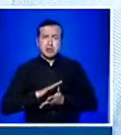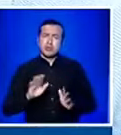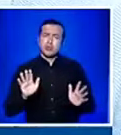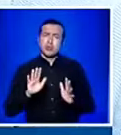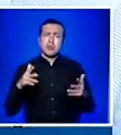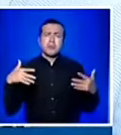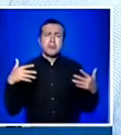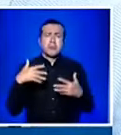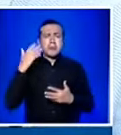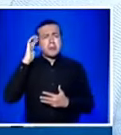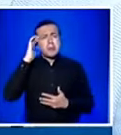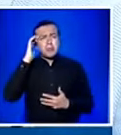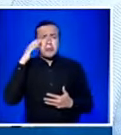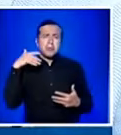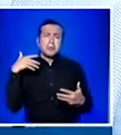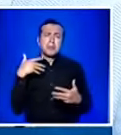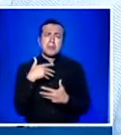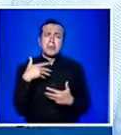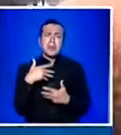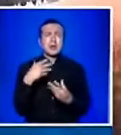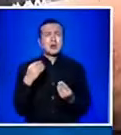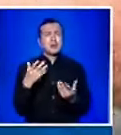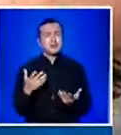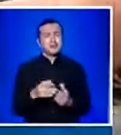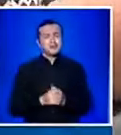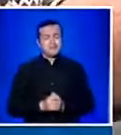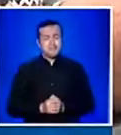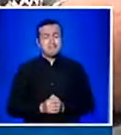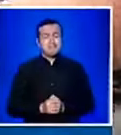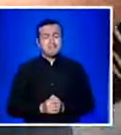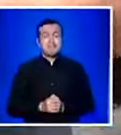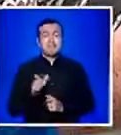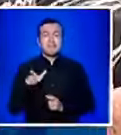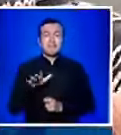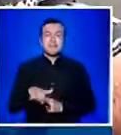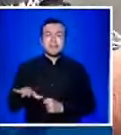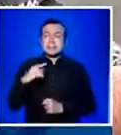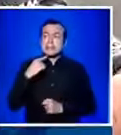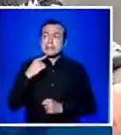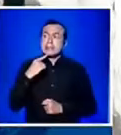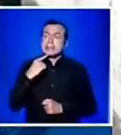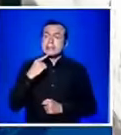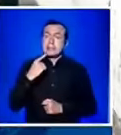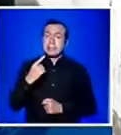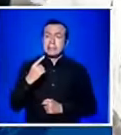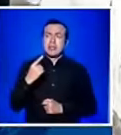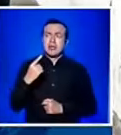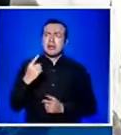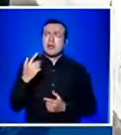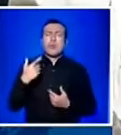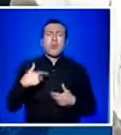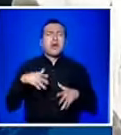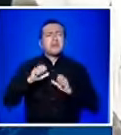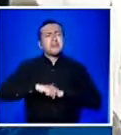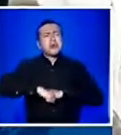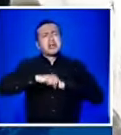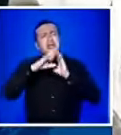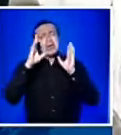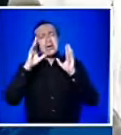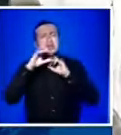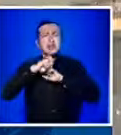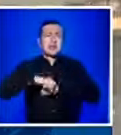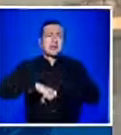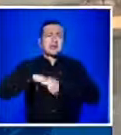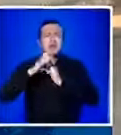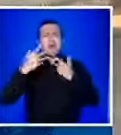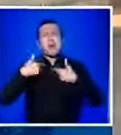se sale con mucho temor. Los habitantes del sector confirman que esta clase de hechos se da a cualquier hora del día y salir de